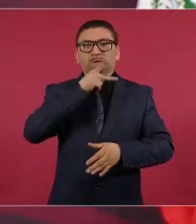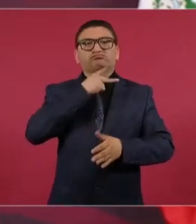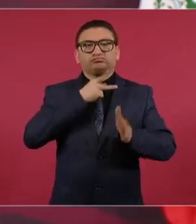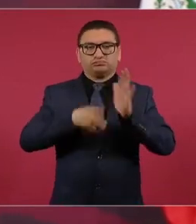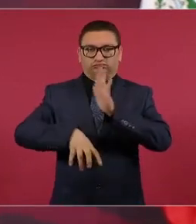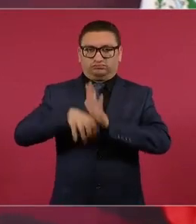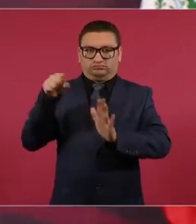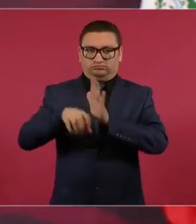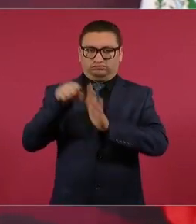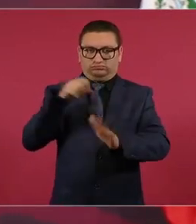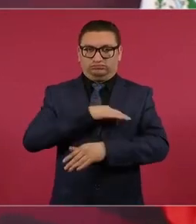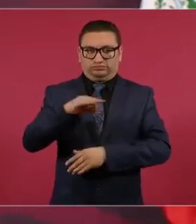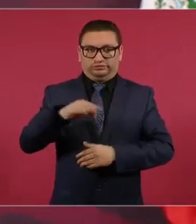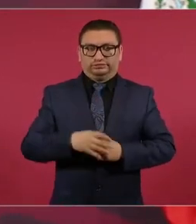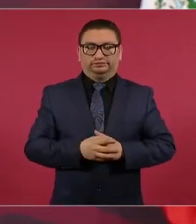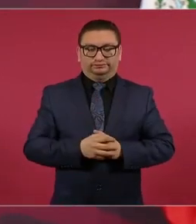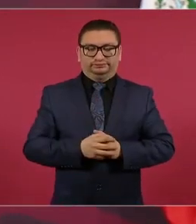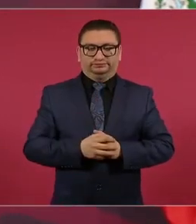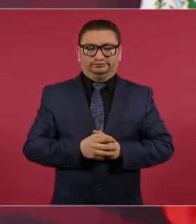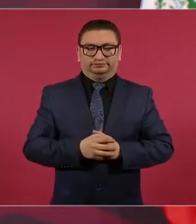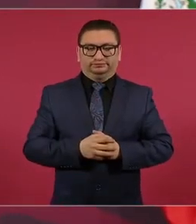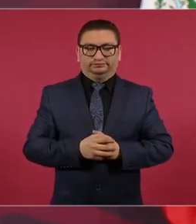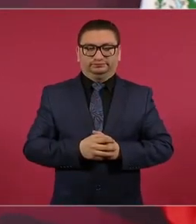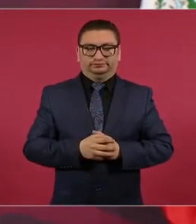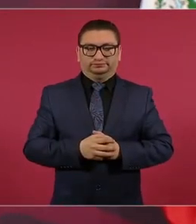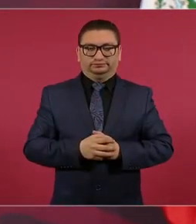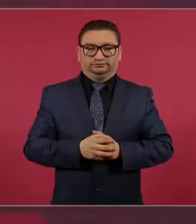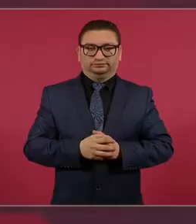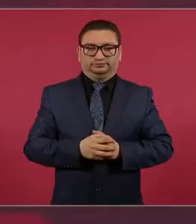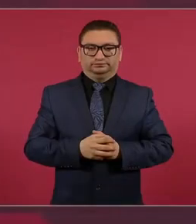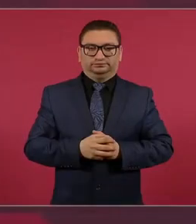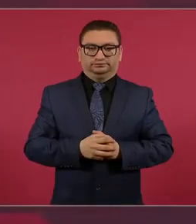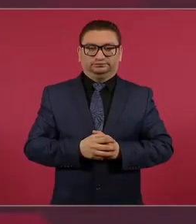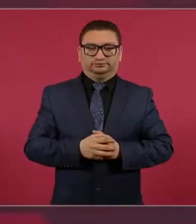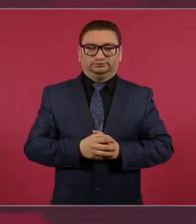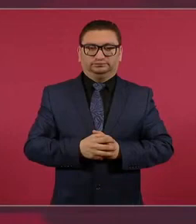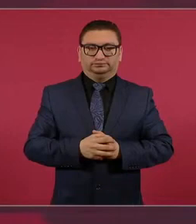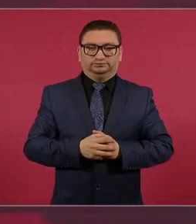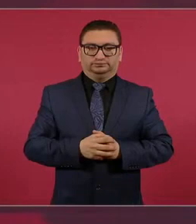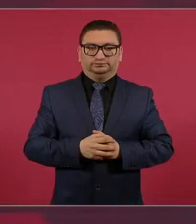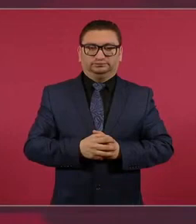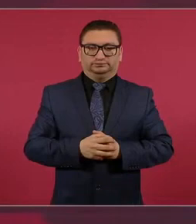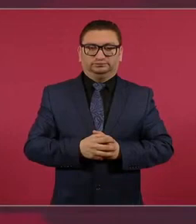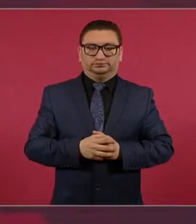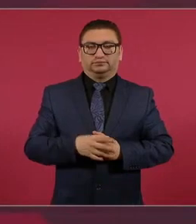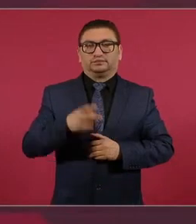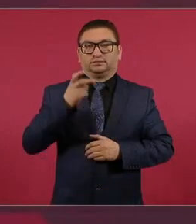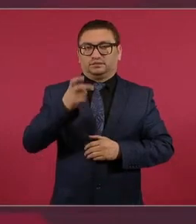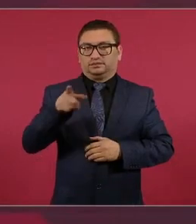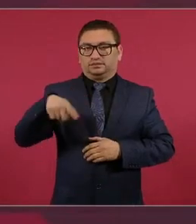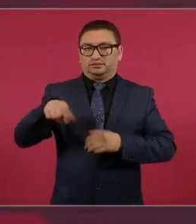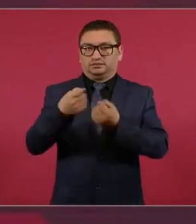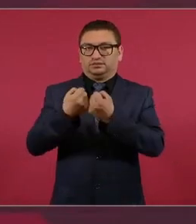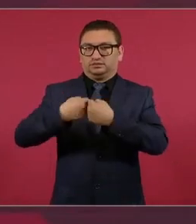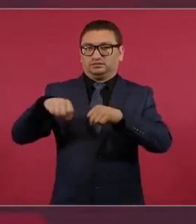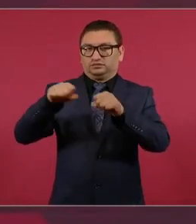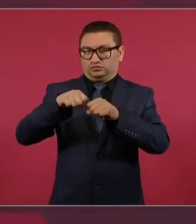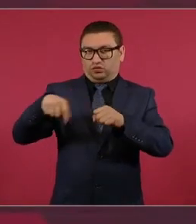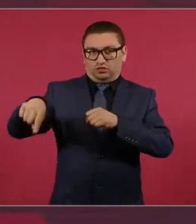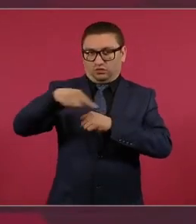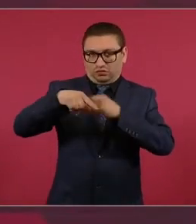extraer petróleo y es una sociedad un